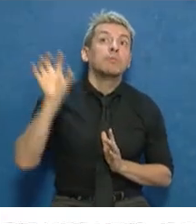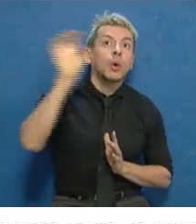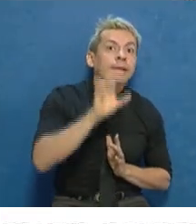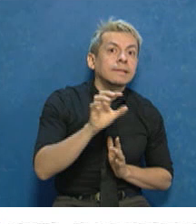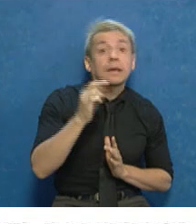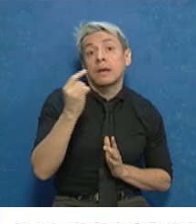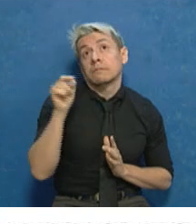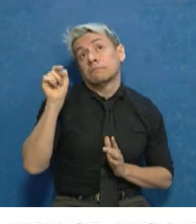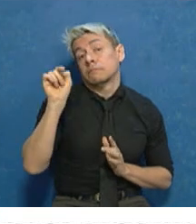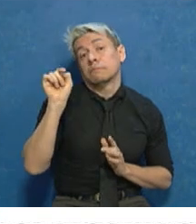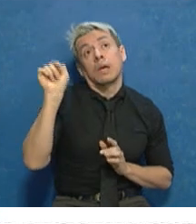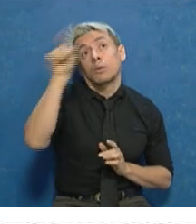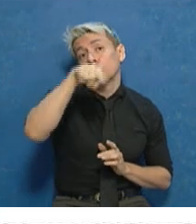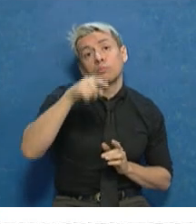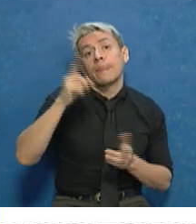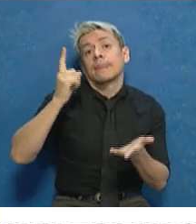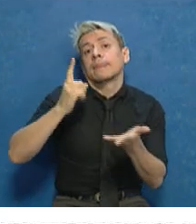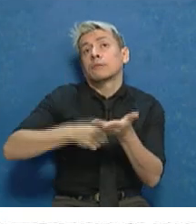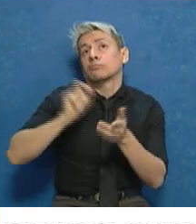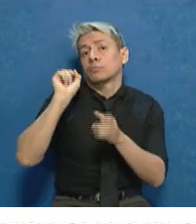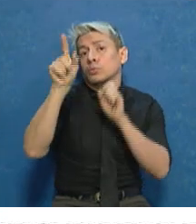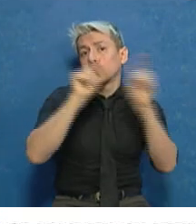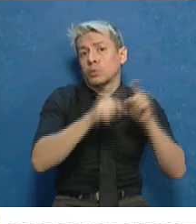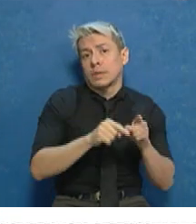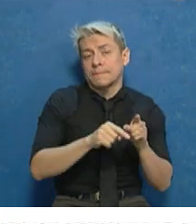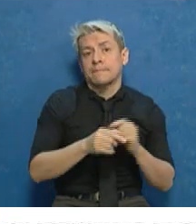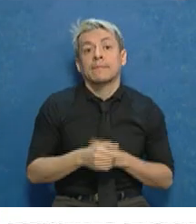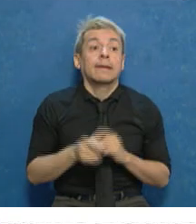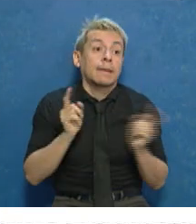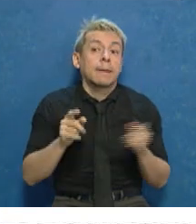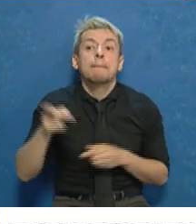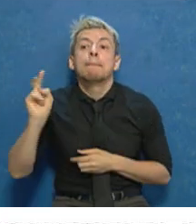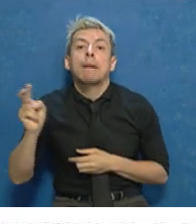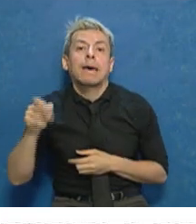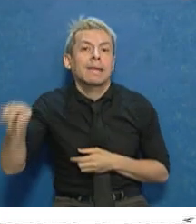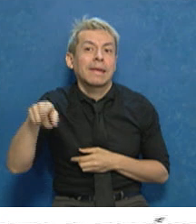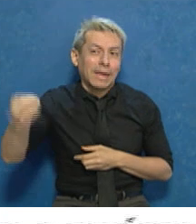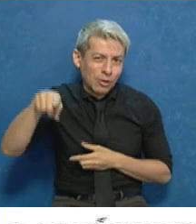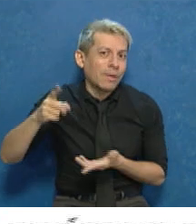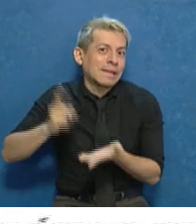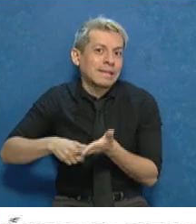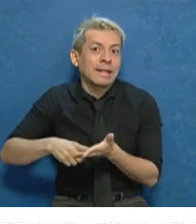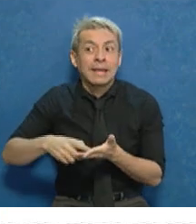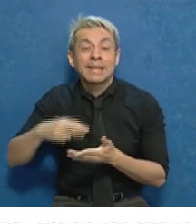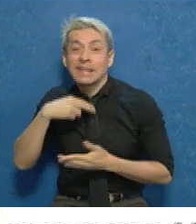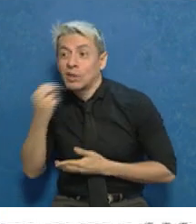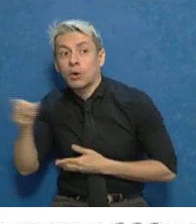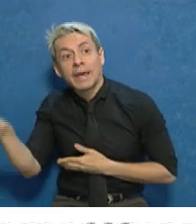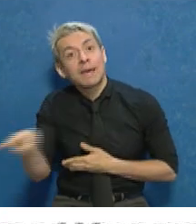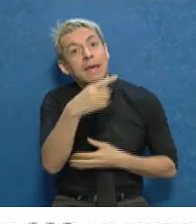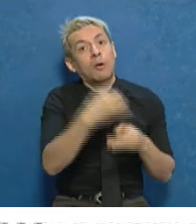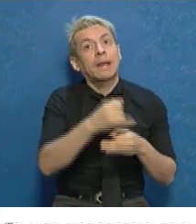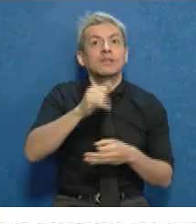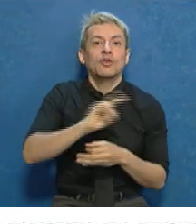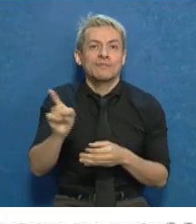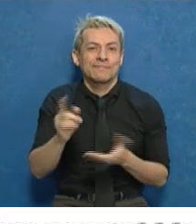va a tener el último visto bueno y después cada padre también de si los chicos regresan o no a clases.